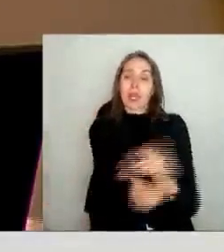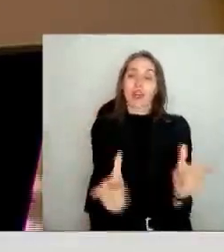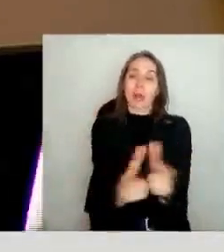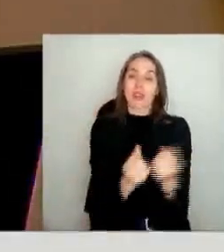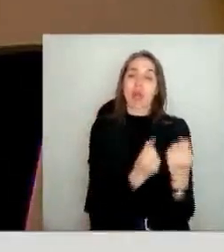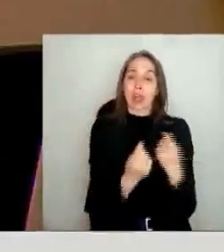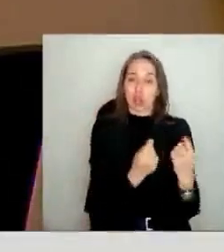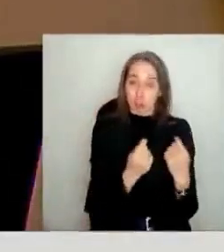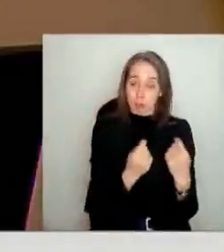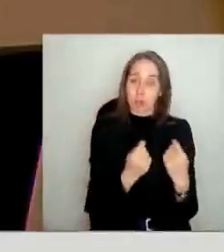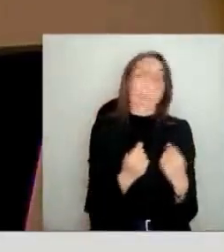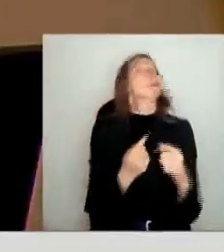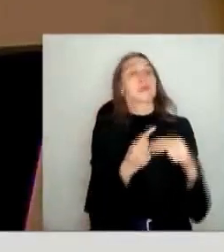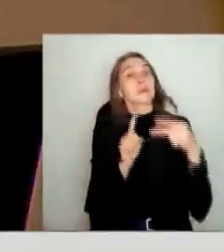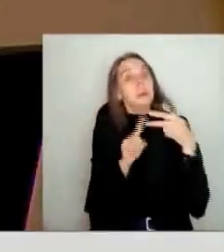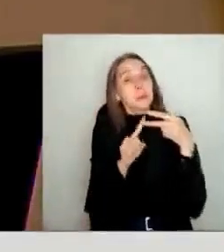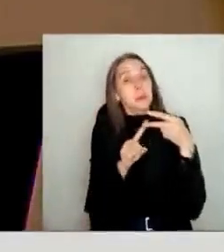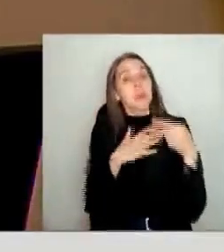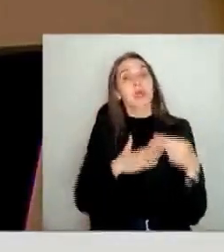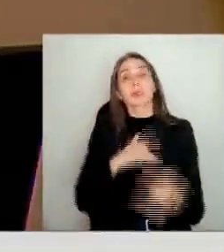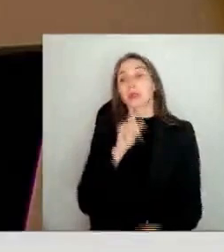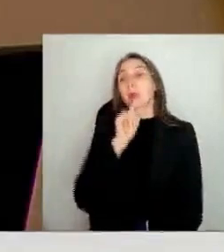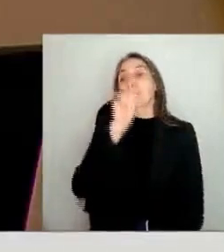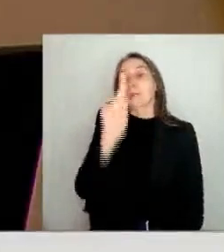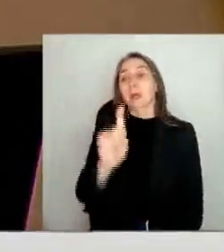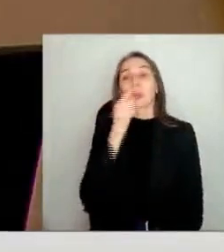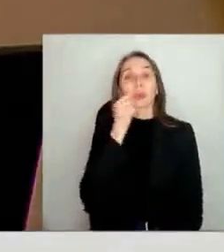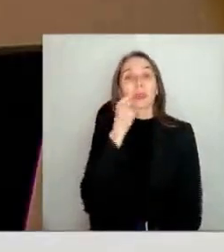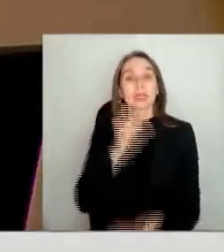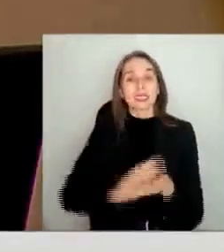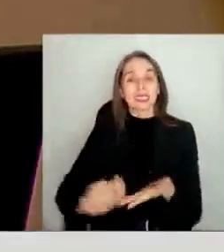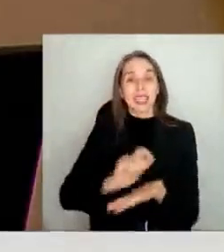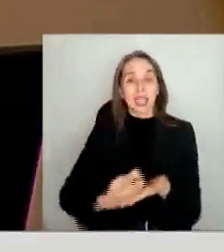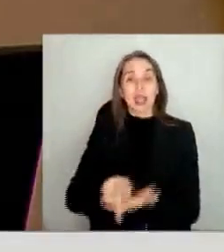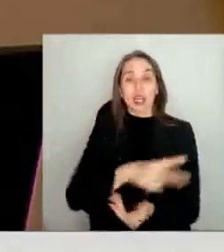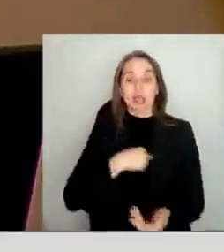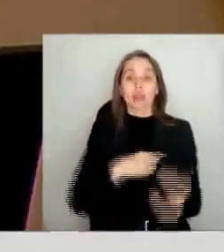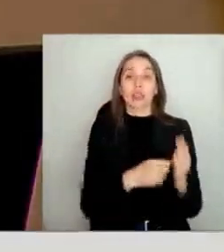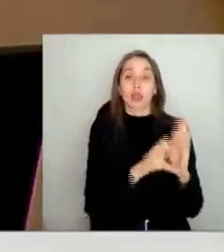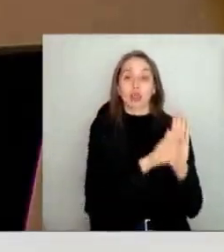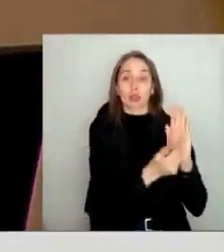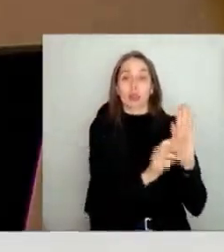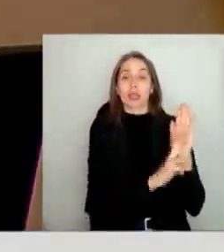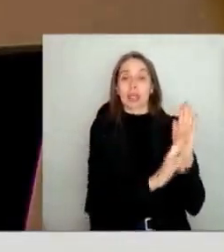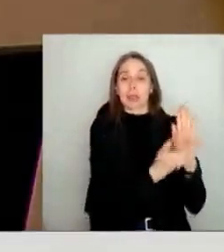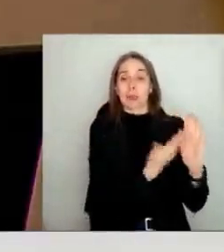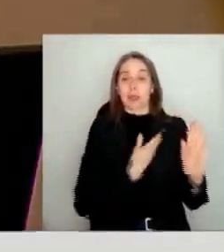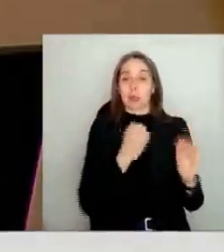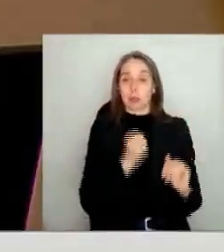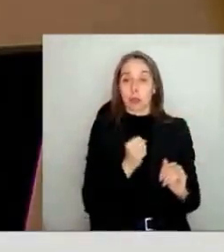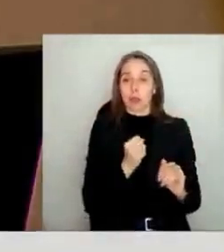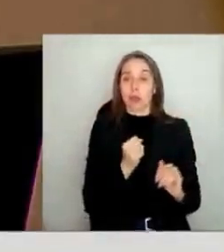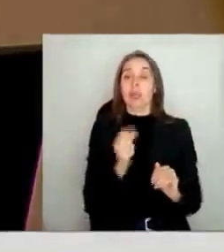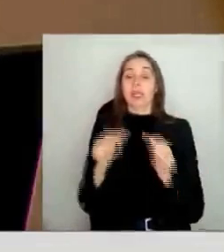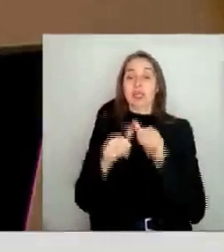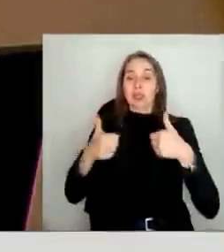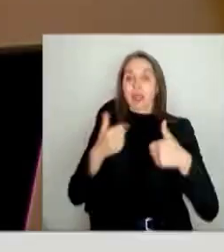y por otro lado Me gustaría consultarle al secretario dado que nosotros tenemos la Facultad de recurrir contra la declaración de inadmisibilidad